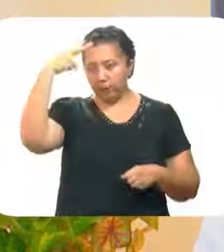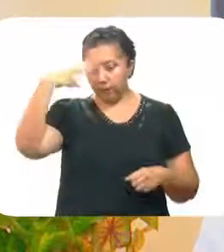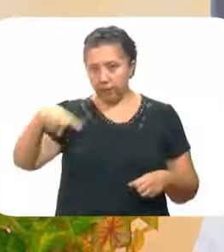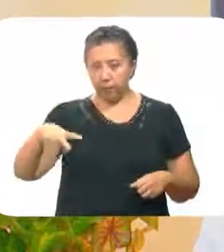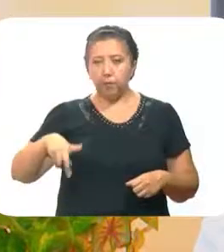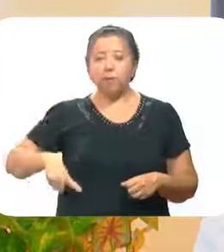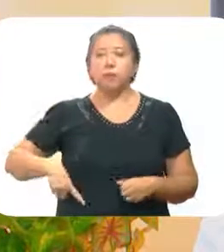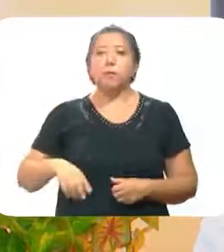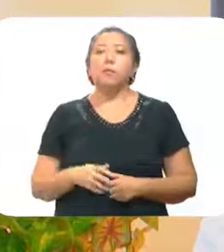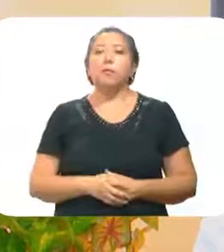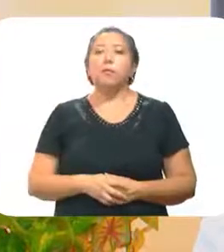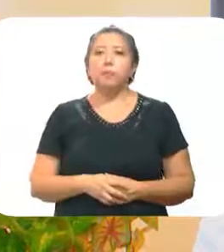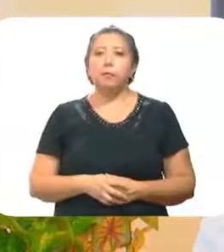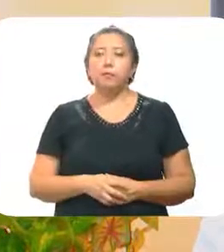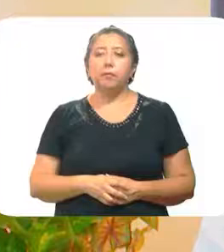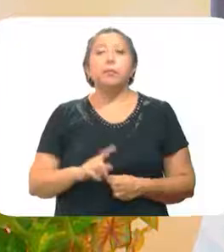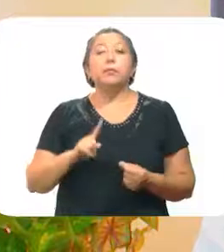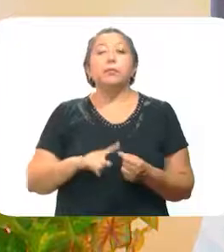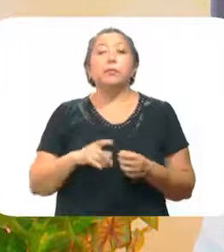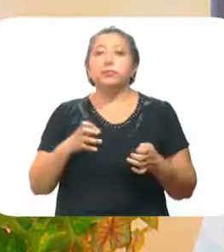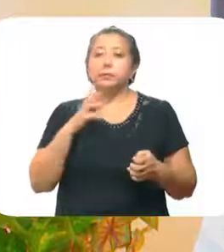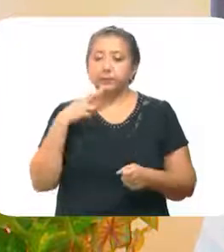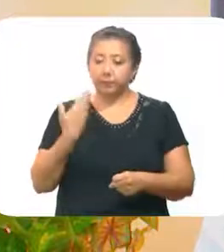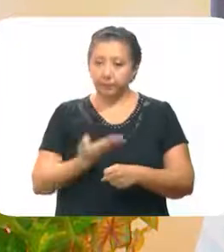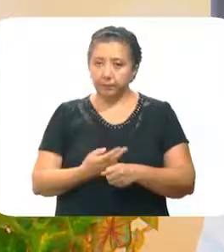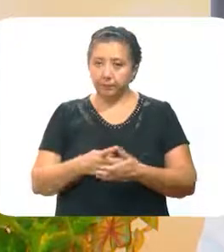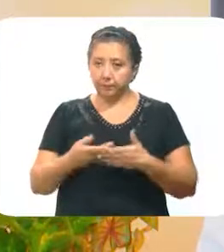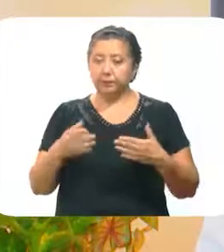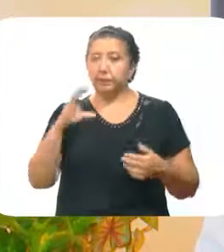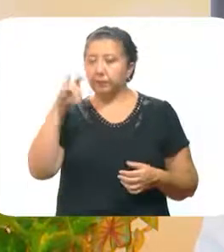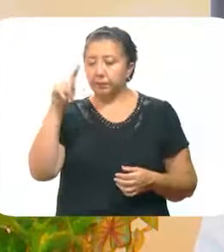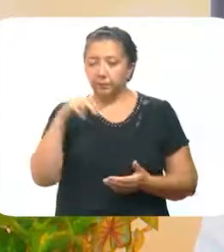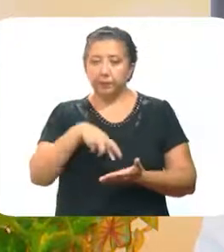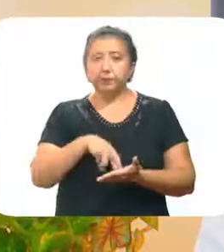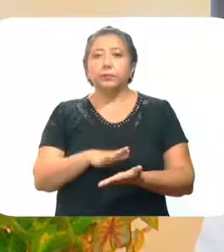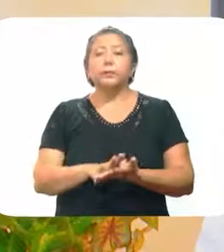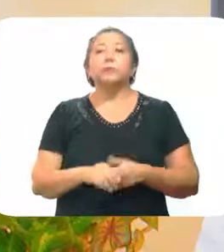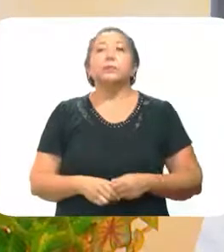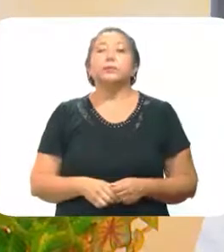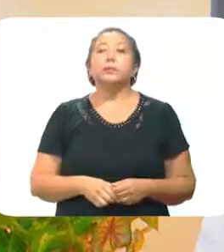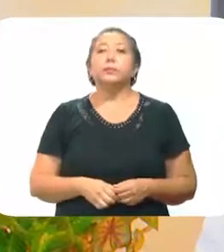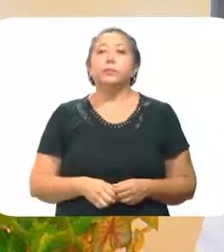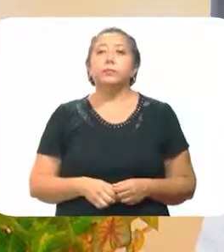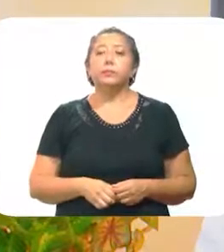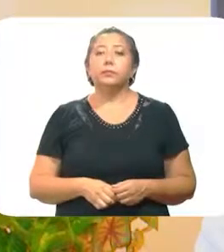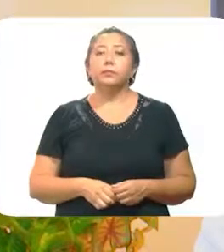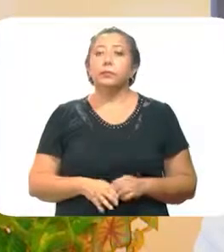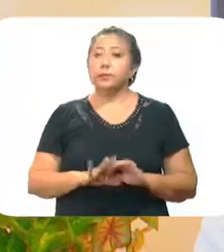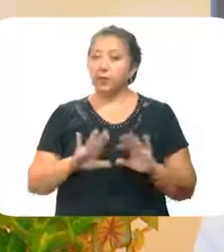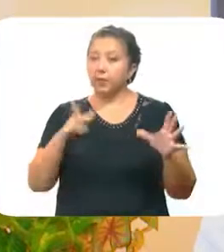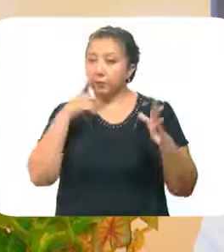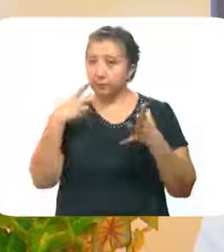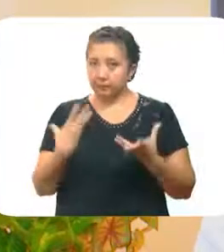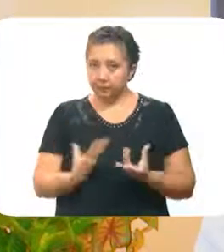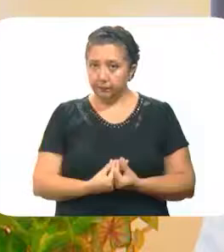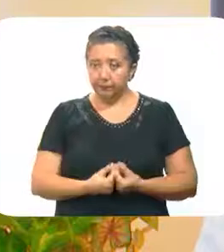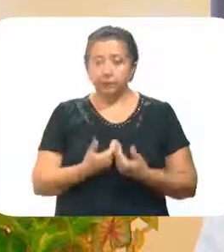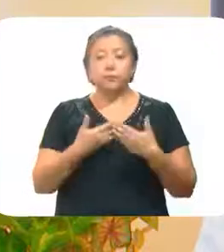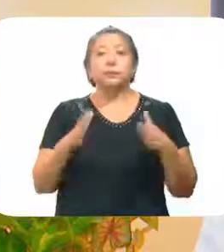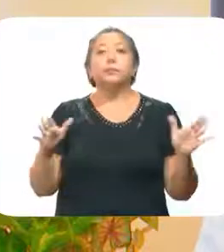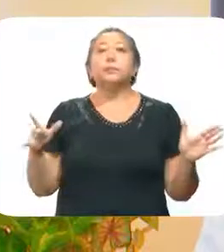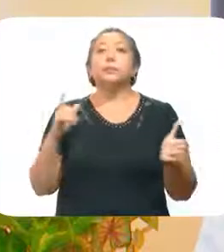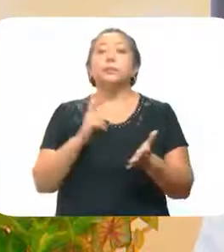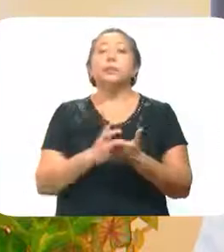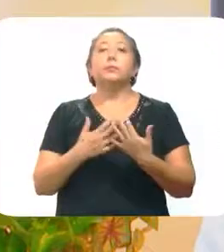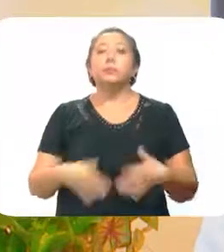las plataformas del gobierno federal, quien está a cargo del proceso de citas y registros. Como hemos señalado, en la